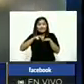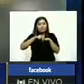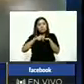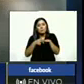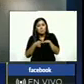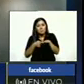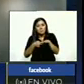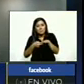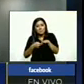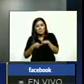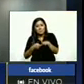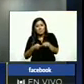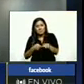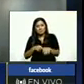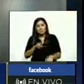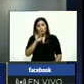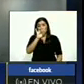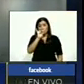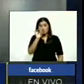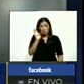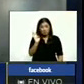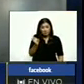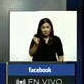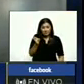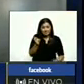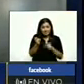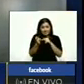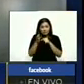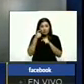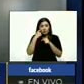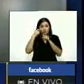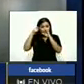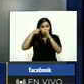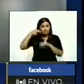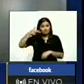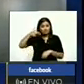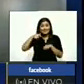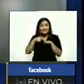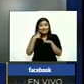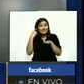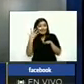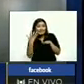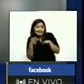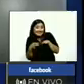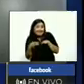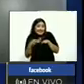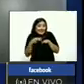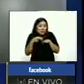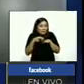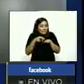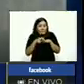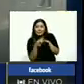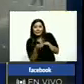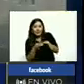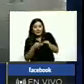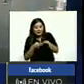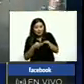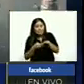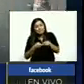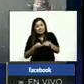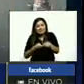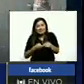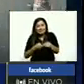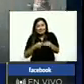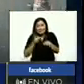88. En las imágenes se observa cómo el joven intenta abordar la unidad en marcha y no lo logra. Y no logra además